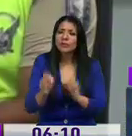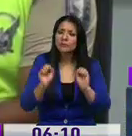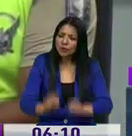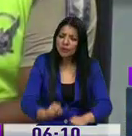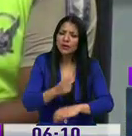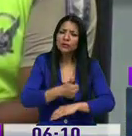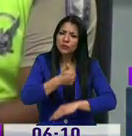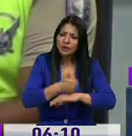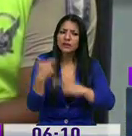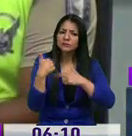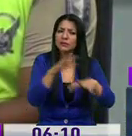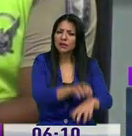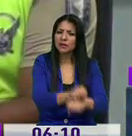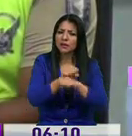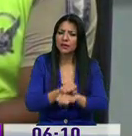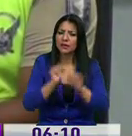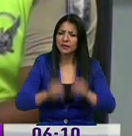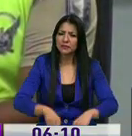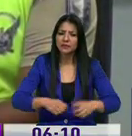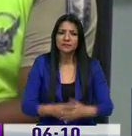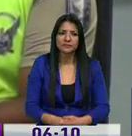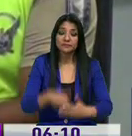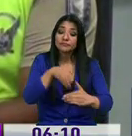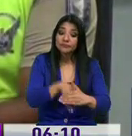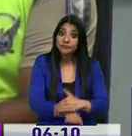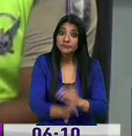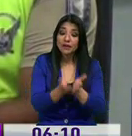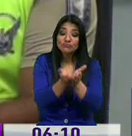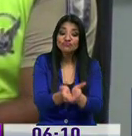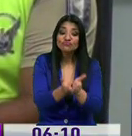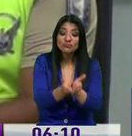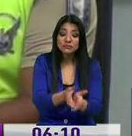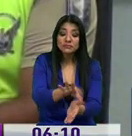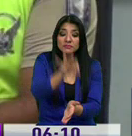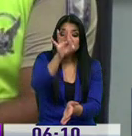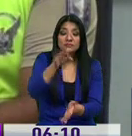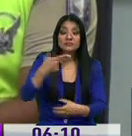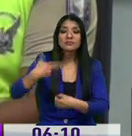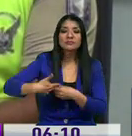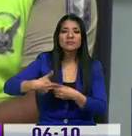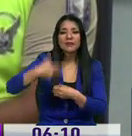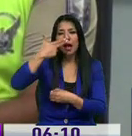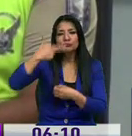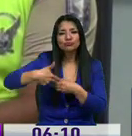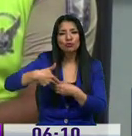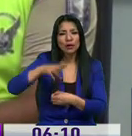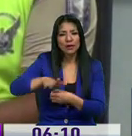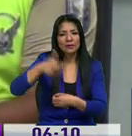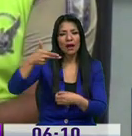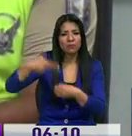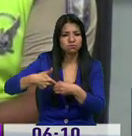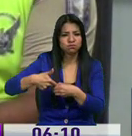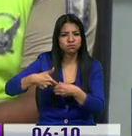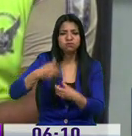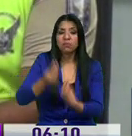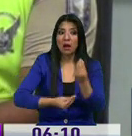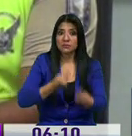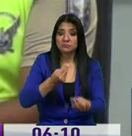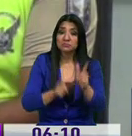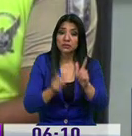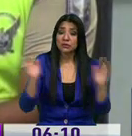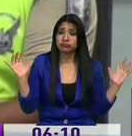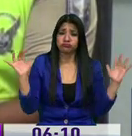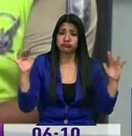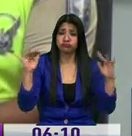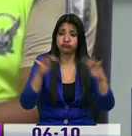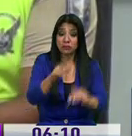cortaban recipientes en el cuyo interior posiblemente existía gasolina la intención de los ciudadanos era agredir a